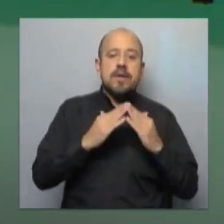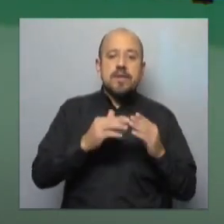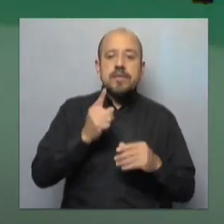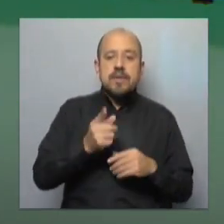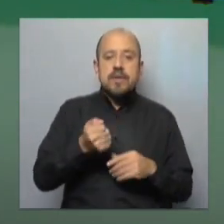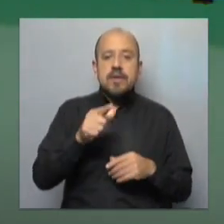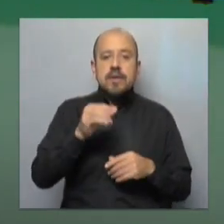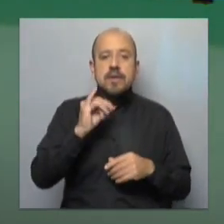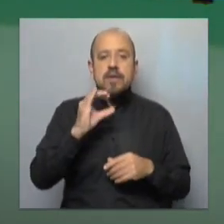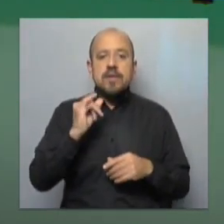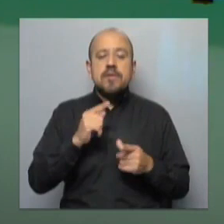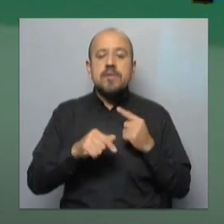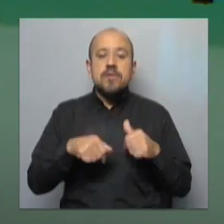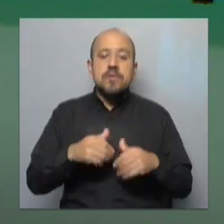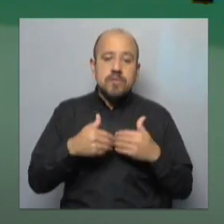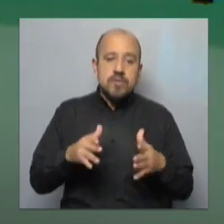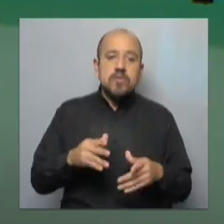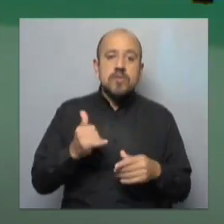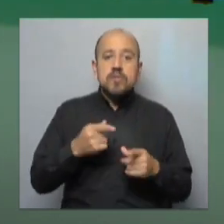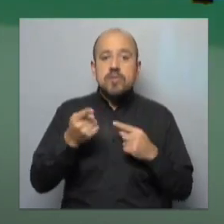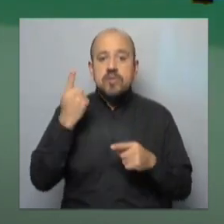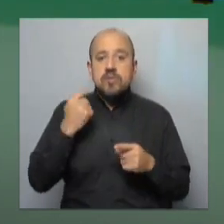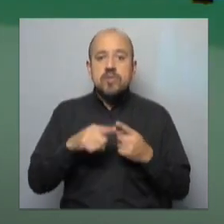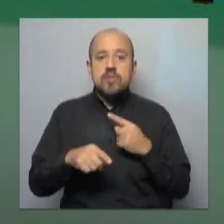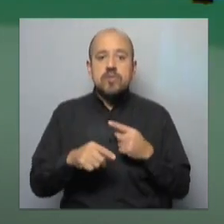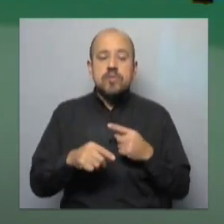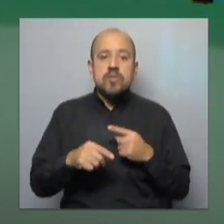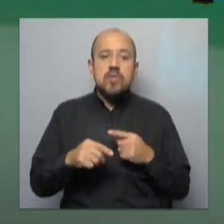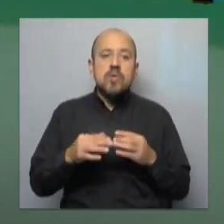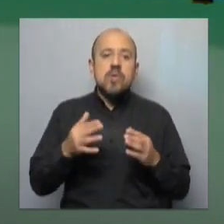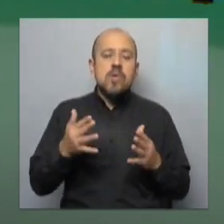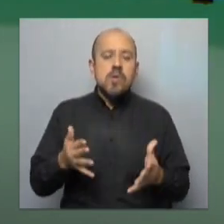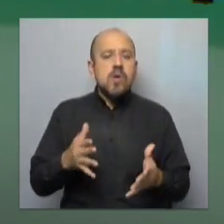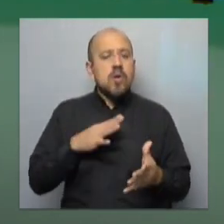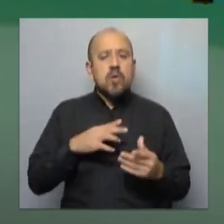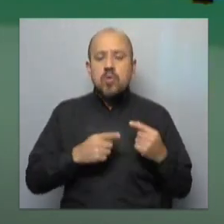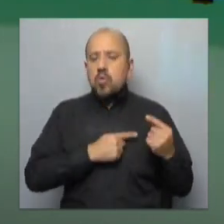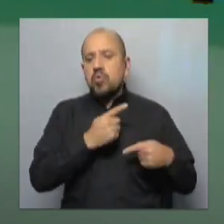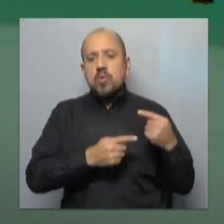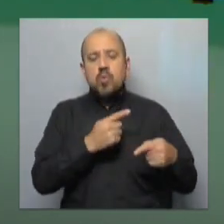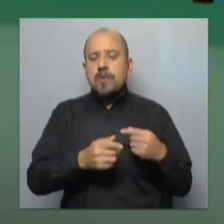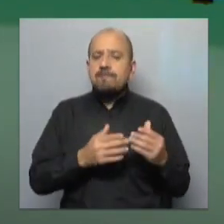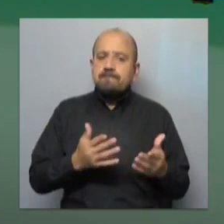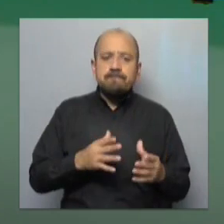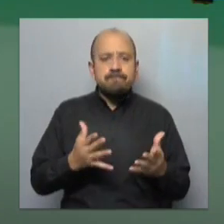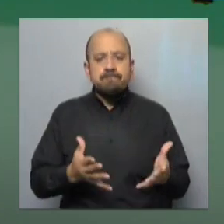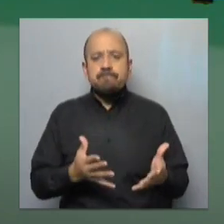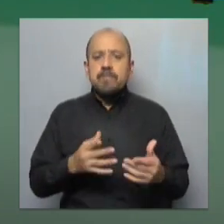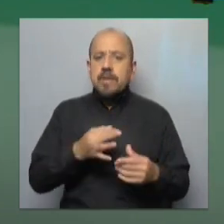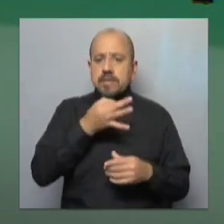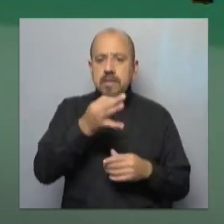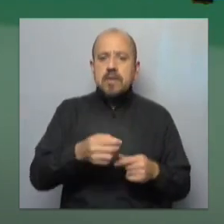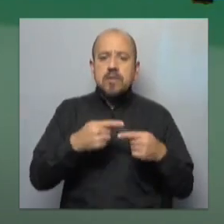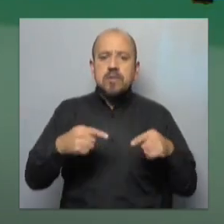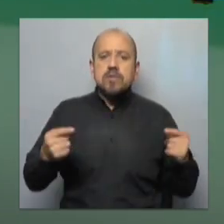lejano que parezca no de esto se empezó a hablar ya en el último trimestre digamos del año pasado sigue generando consecuencias y hace que se digan cosas